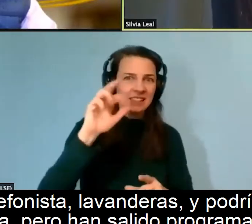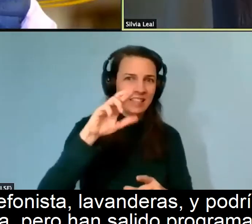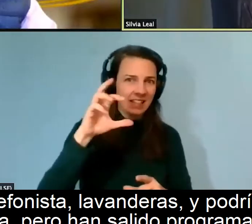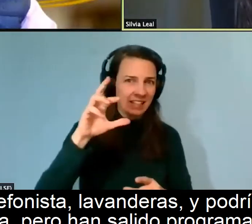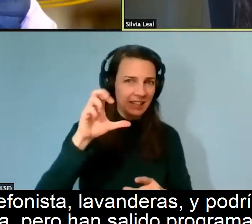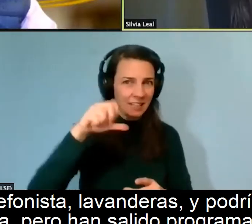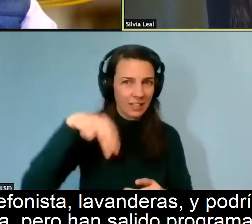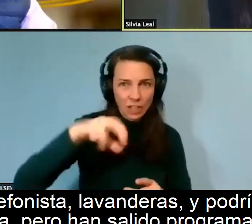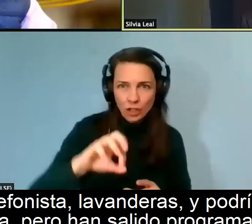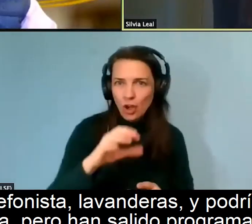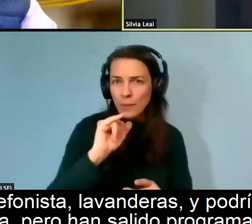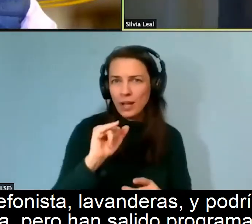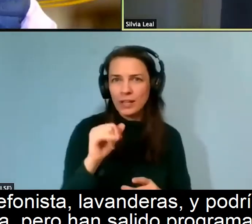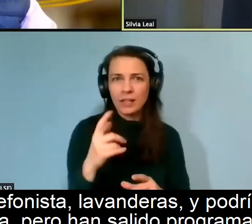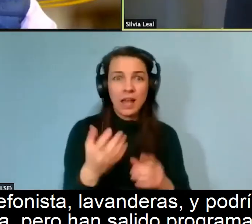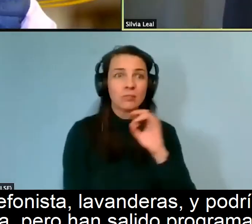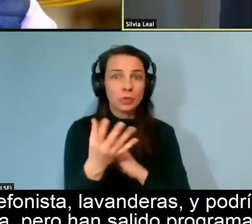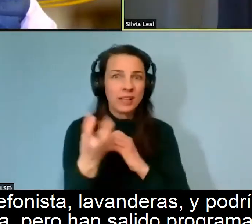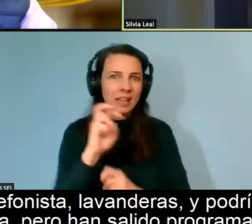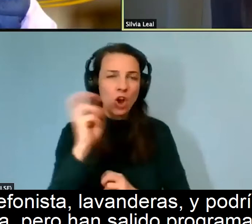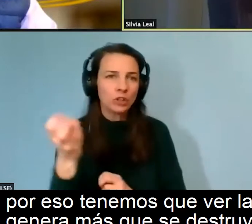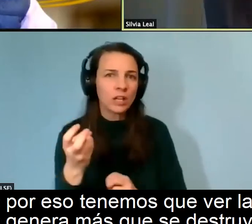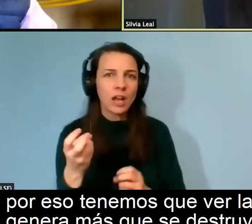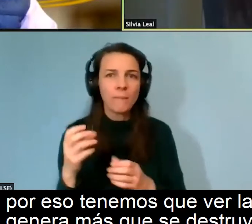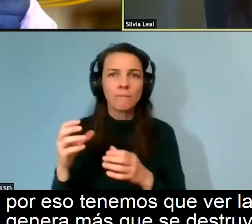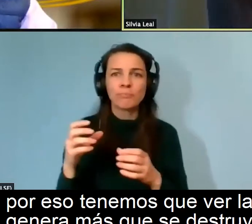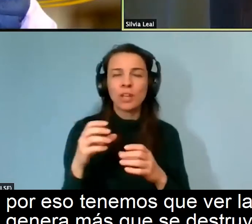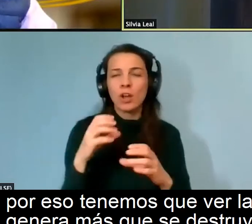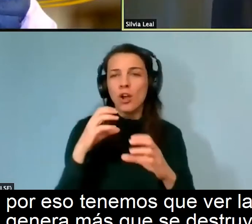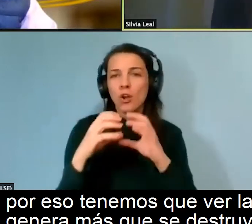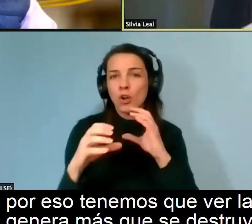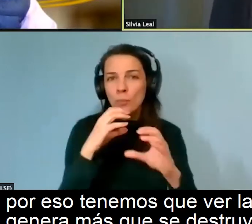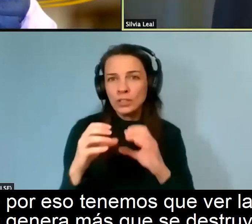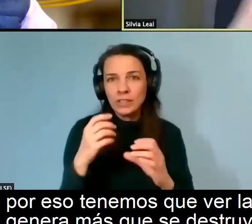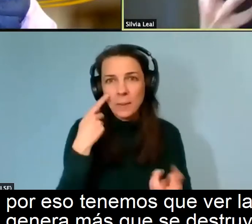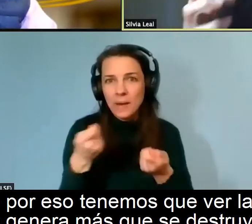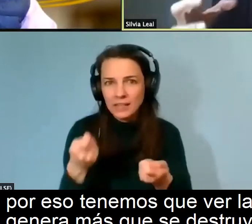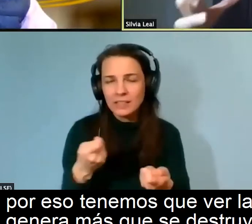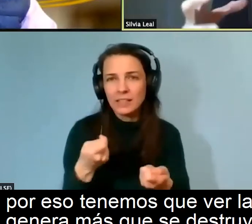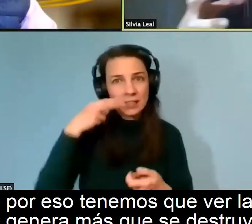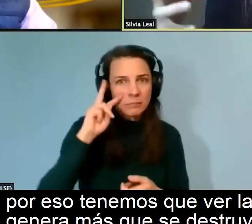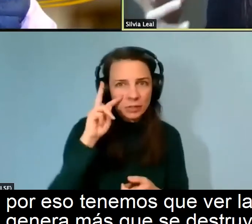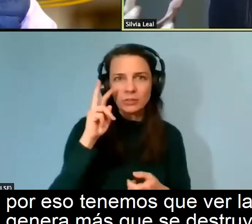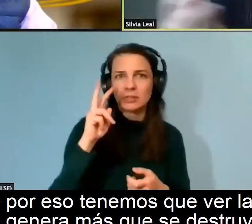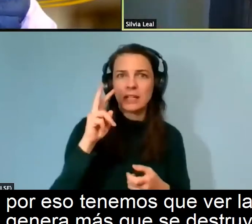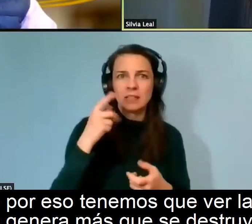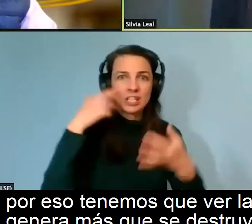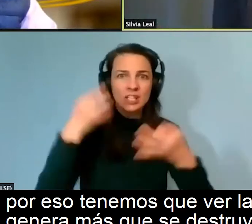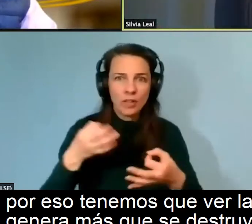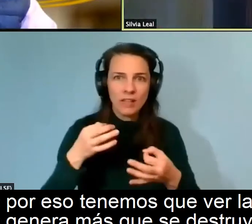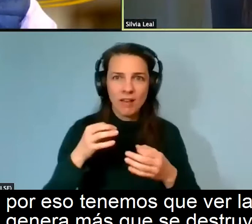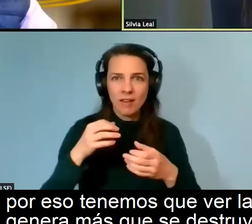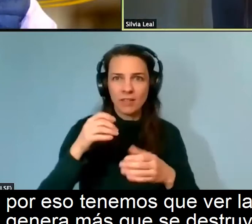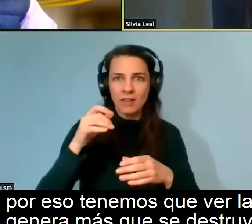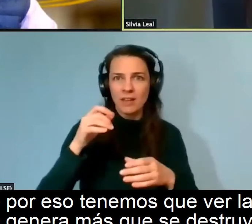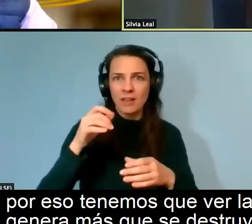han salido los community managers, los programadores, los expertos en ciberseguridad, que por eso tenemos que ver la visión global y